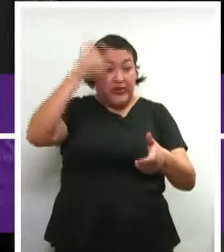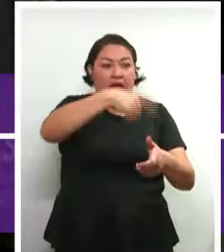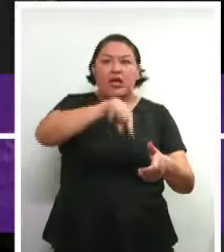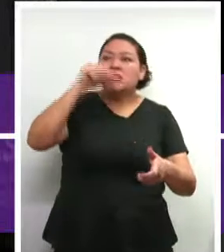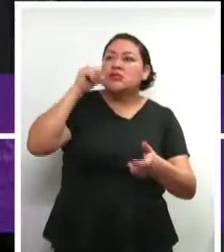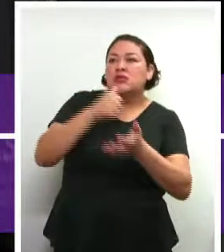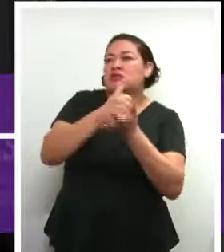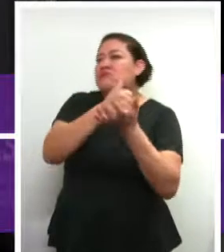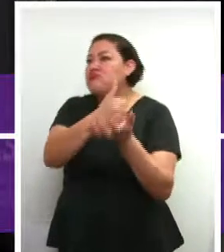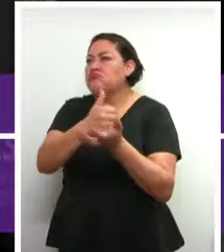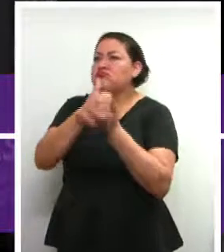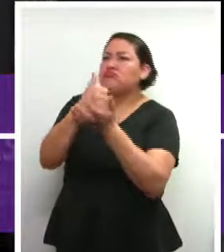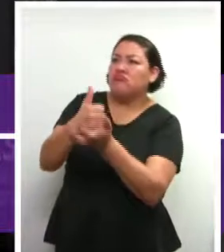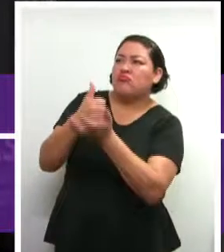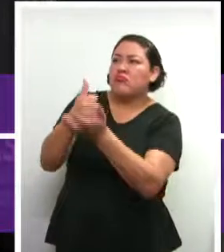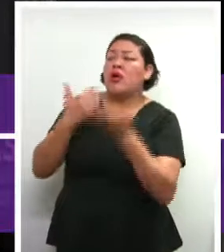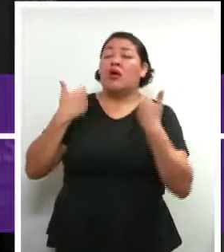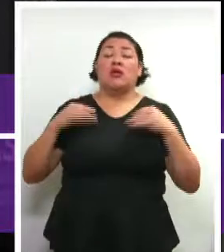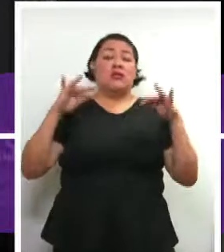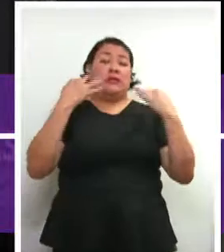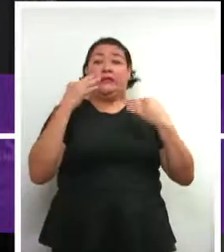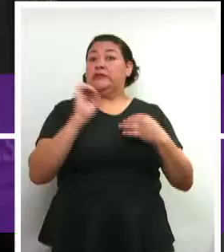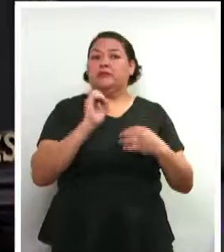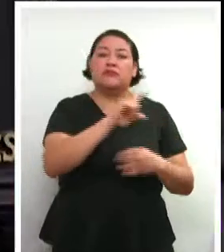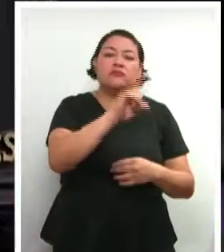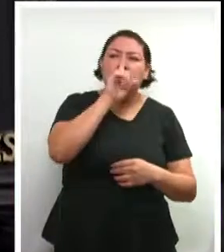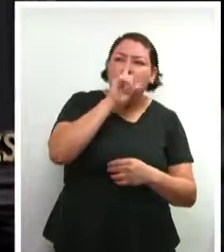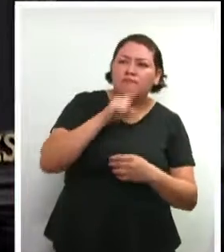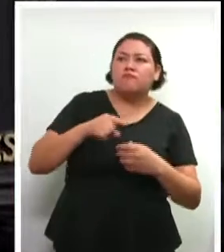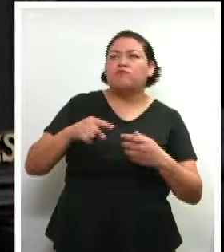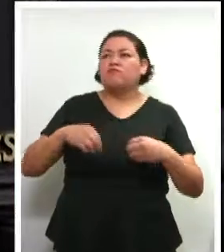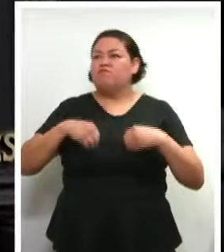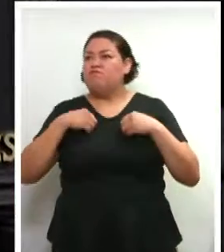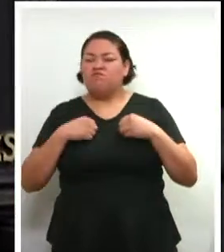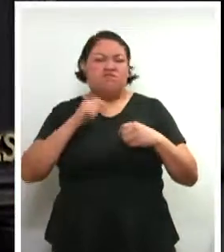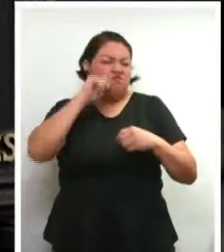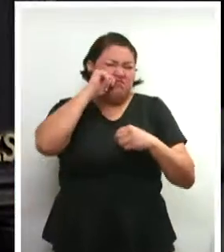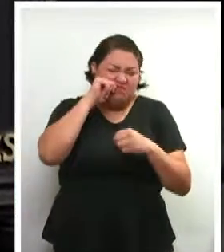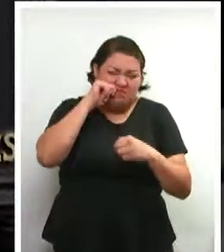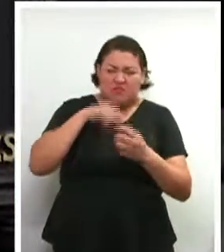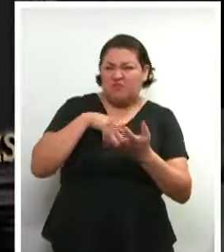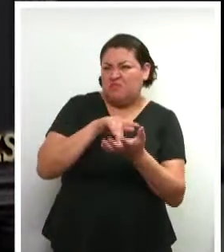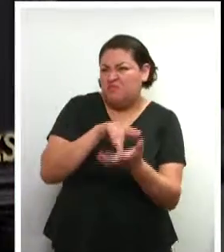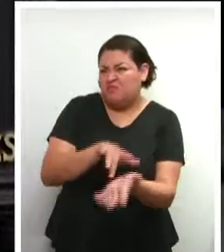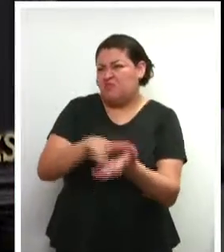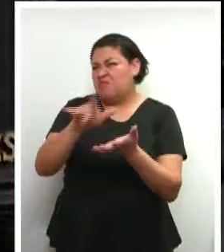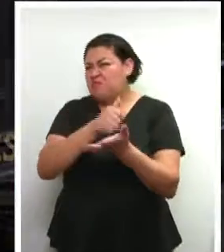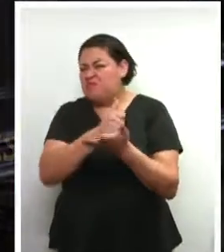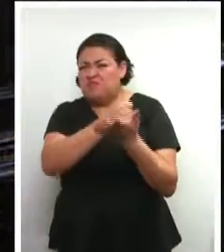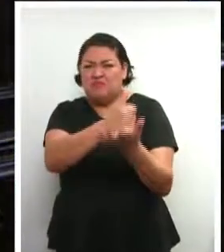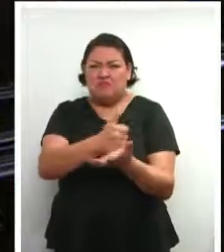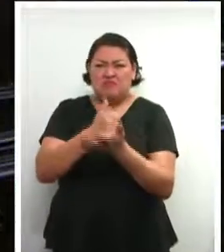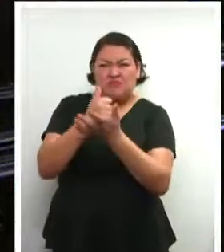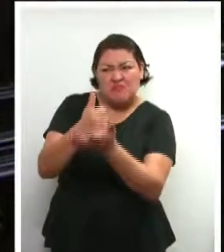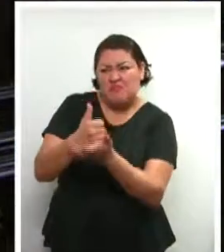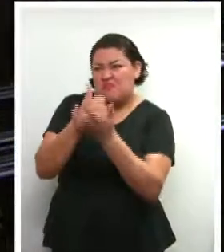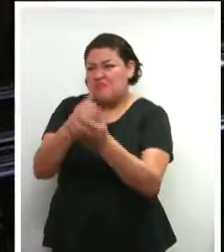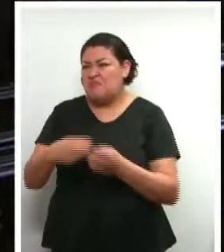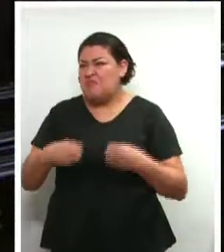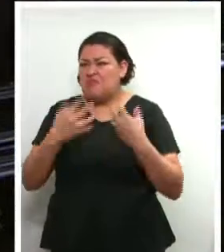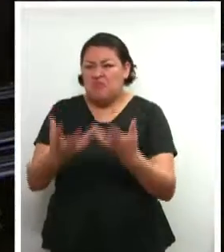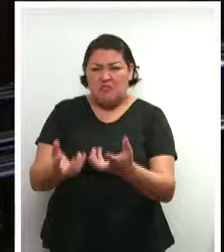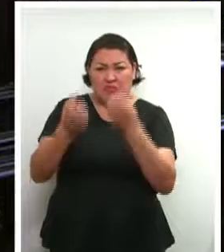en beneficio de la sociedad. Arriesgan su propia vida en el socorro para ayudar a un ser vivo,